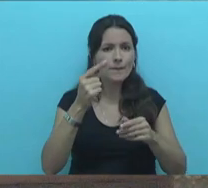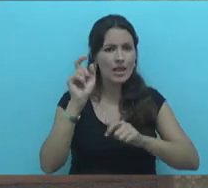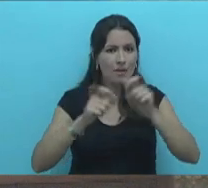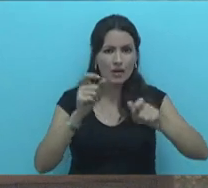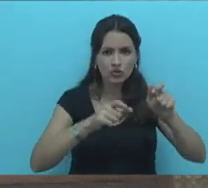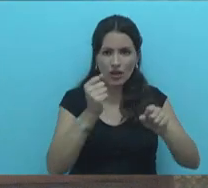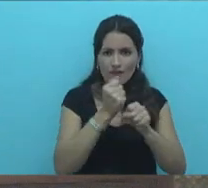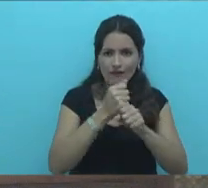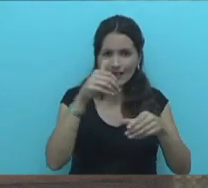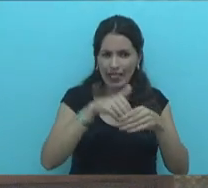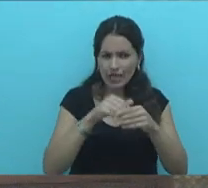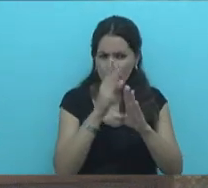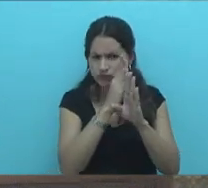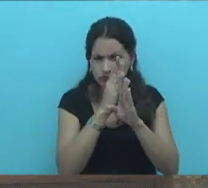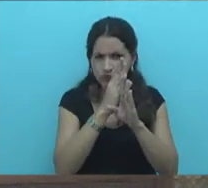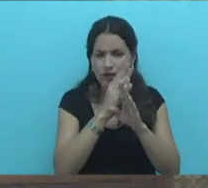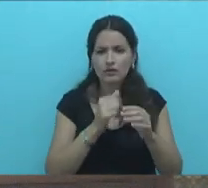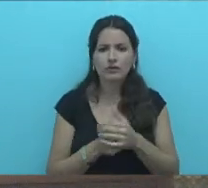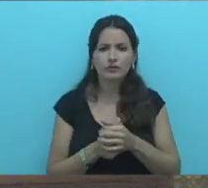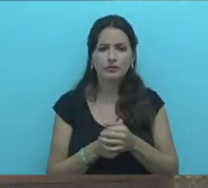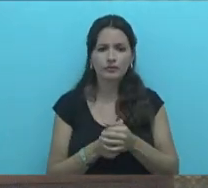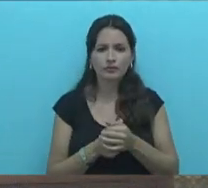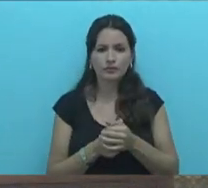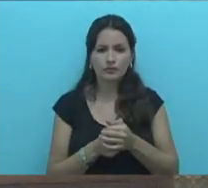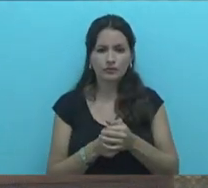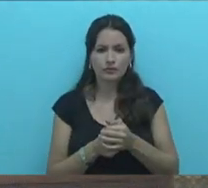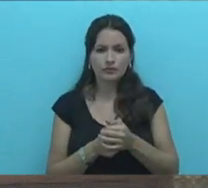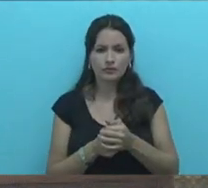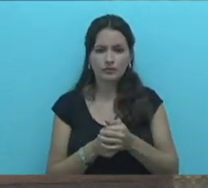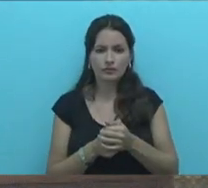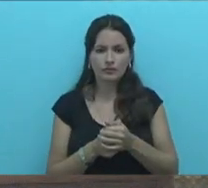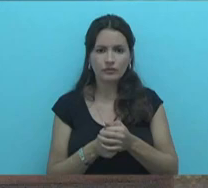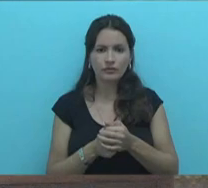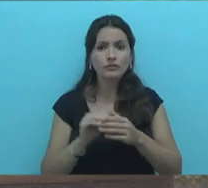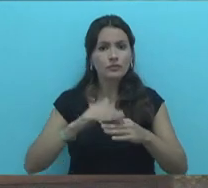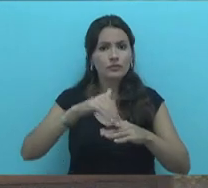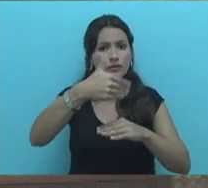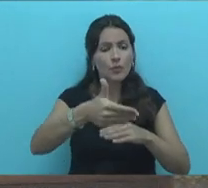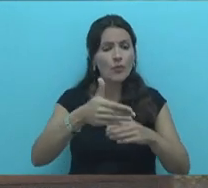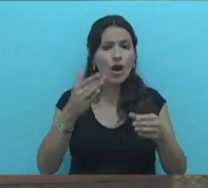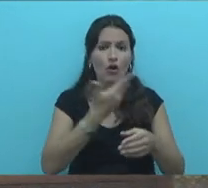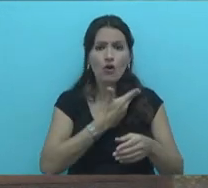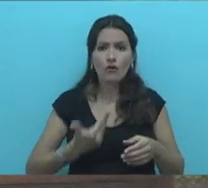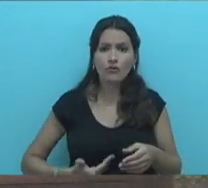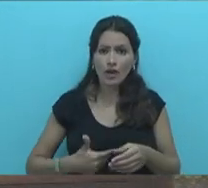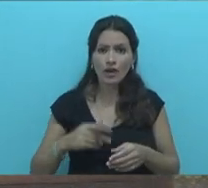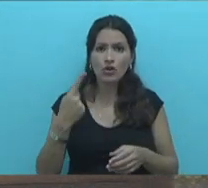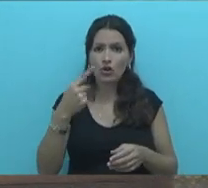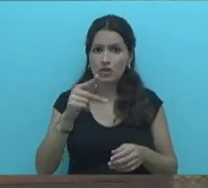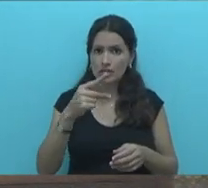servicios de inteligencia, entre ellos, tal vez, uno de los más famosos, Estiuso, un hombre que durante años